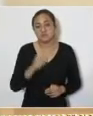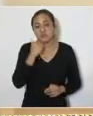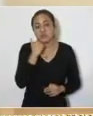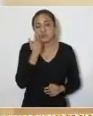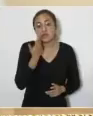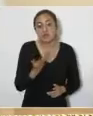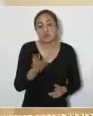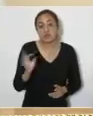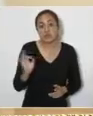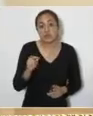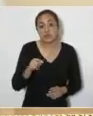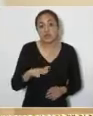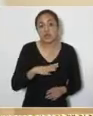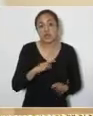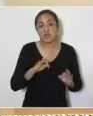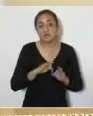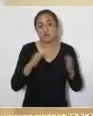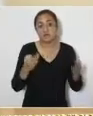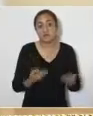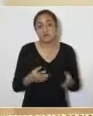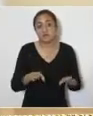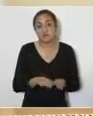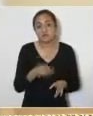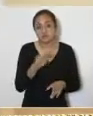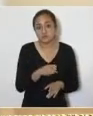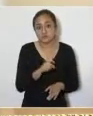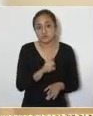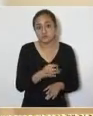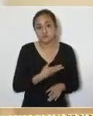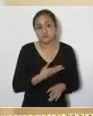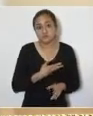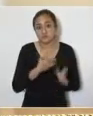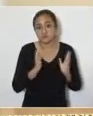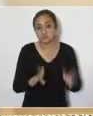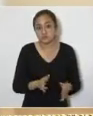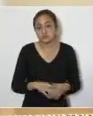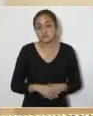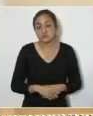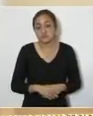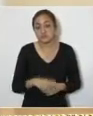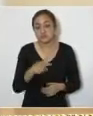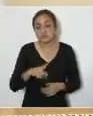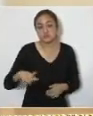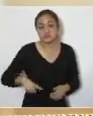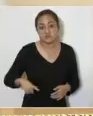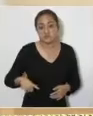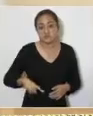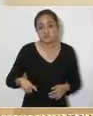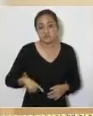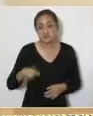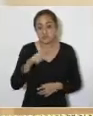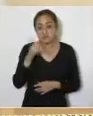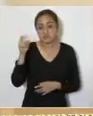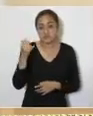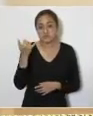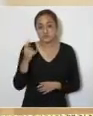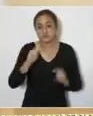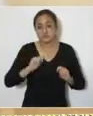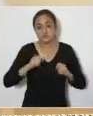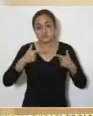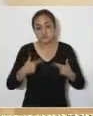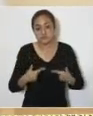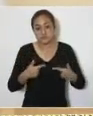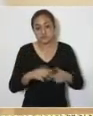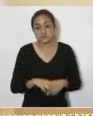acreditar que hay otra forma de gobernar si la de ellos la que tuvieron ellos en los gobiernos de moreno valle y de toni cal